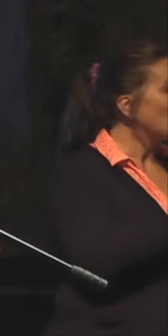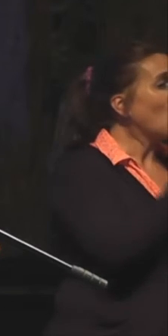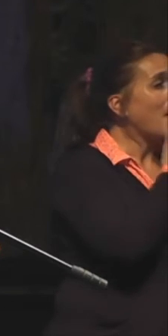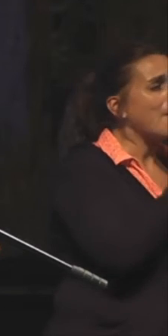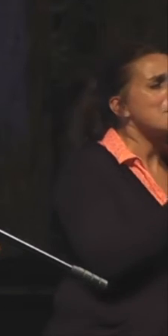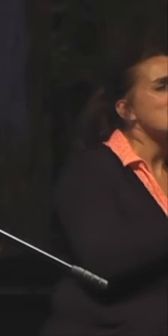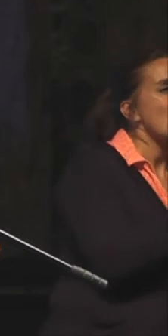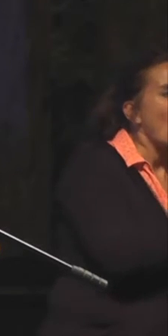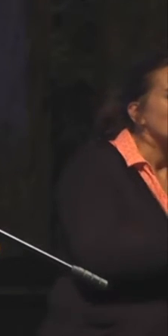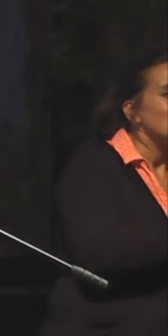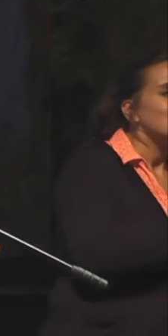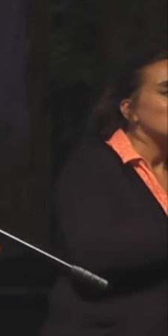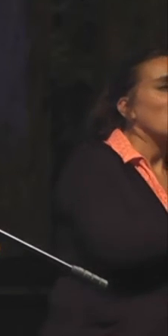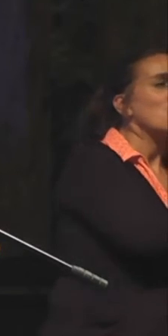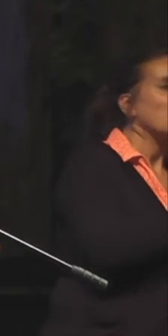nación